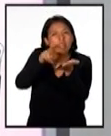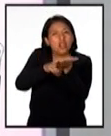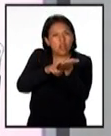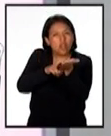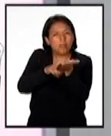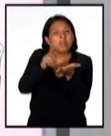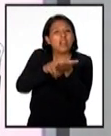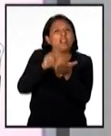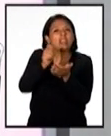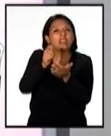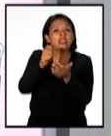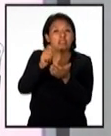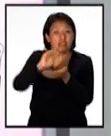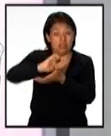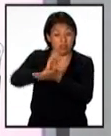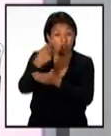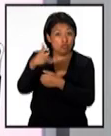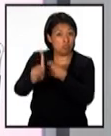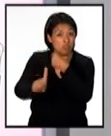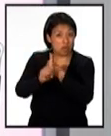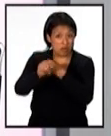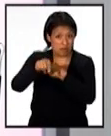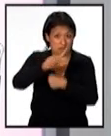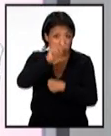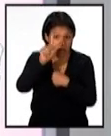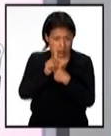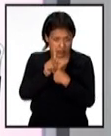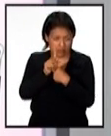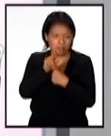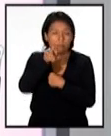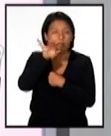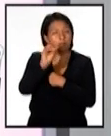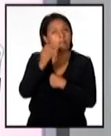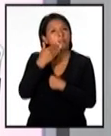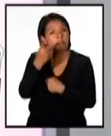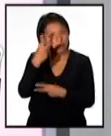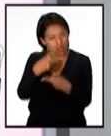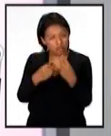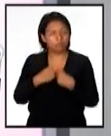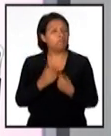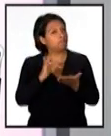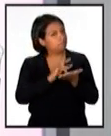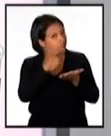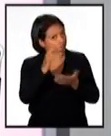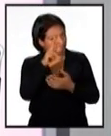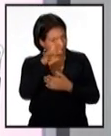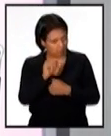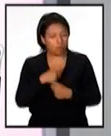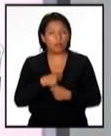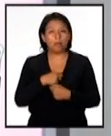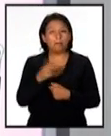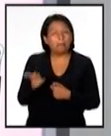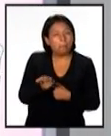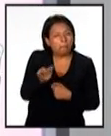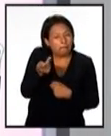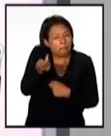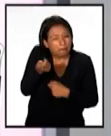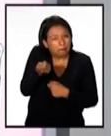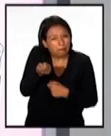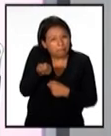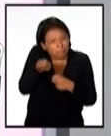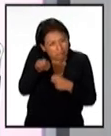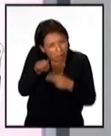de la discriminación en nuestro país. Ricardo, bienvenido. Muchas gracias, Víctor. Bueno, la primera pregunta, Ricardo, para entrar a